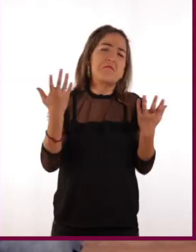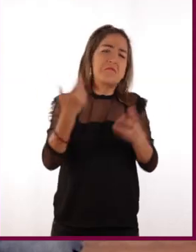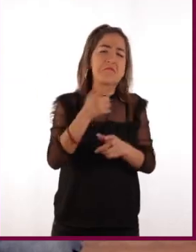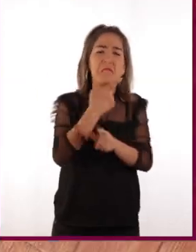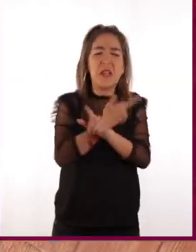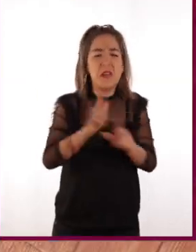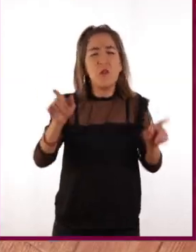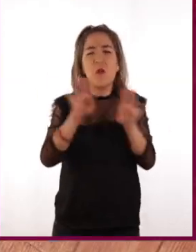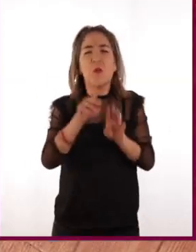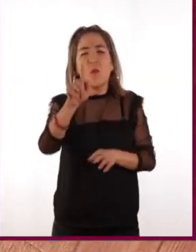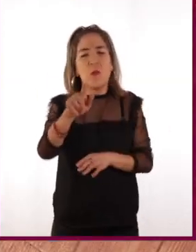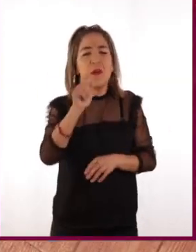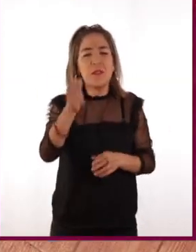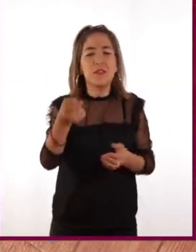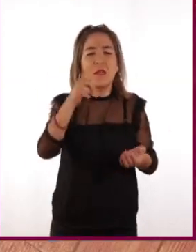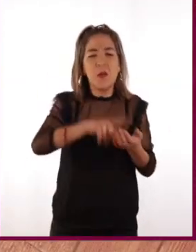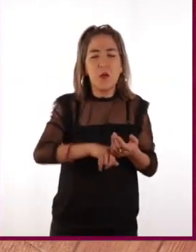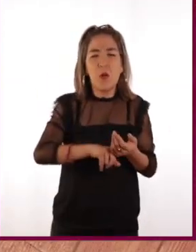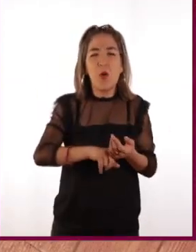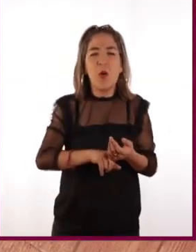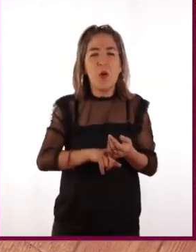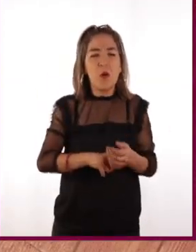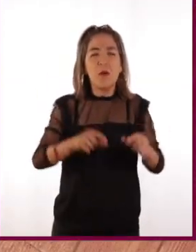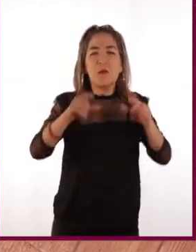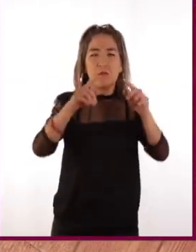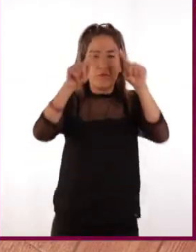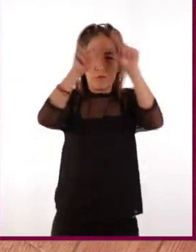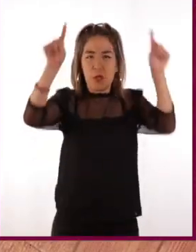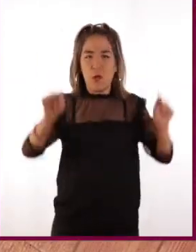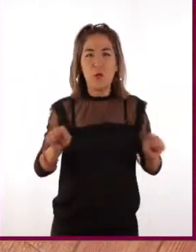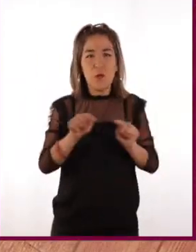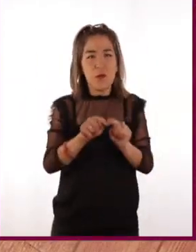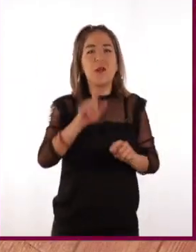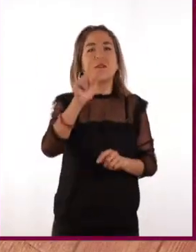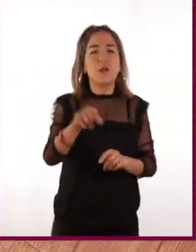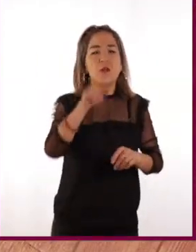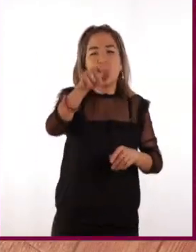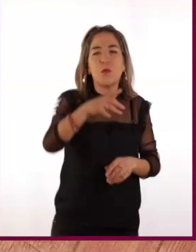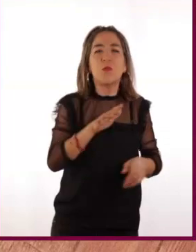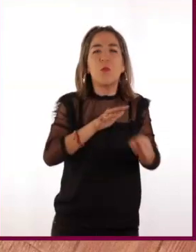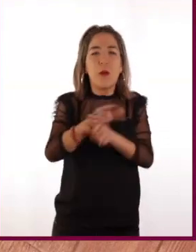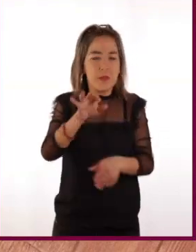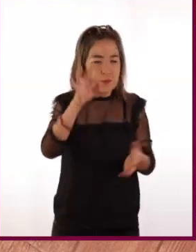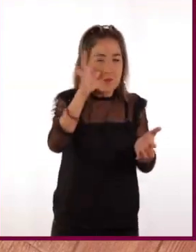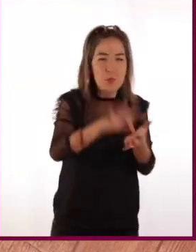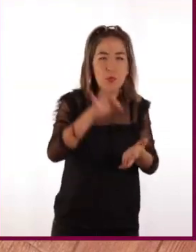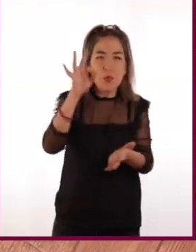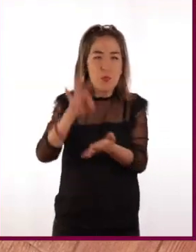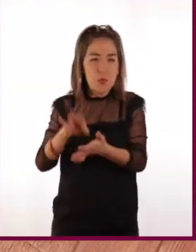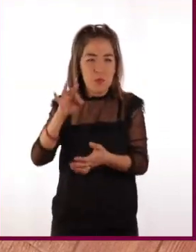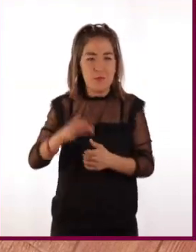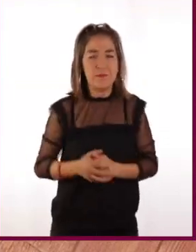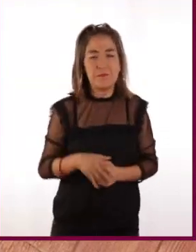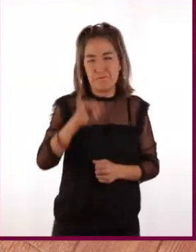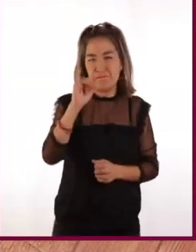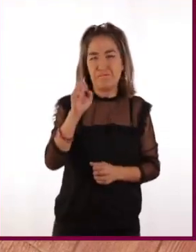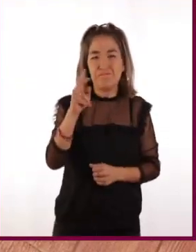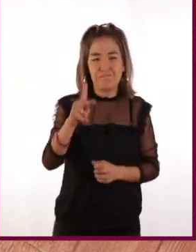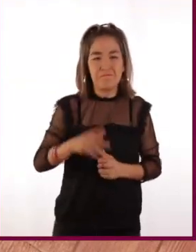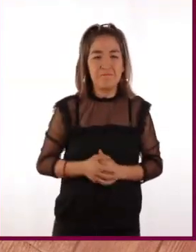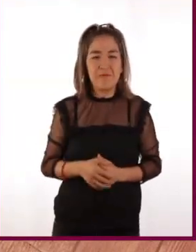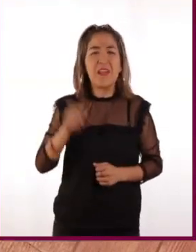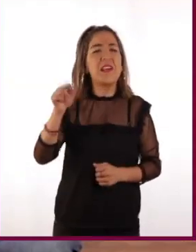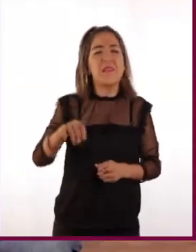al otro. Ok. Tal vez podríamos trazar de la base de la hoja y dejar la línea sin que toque la otra base, Ok.